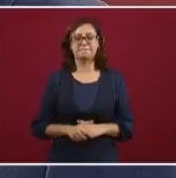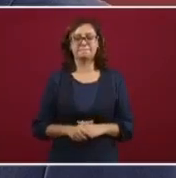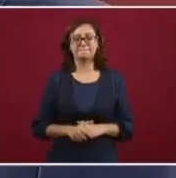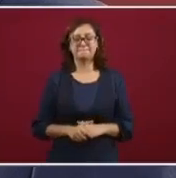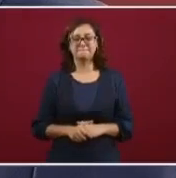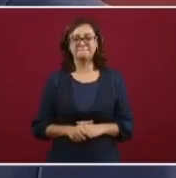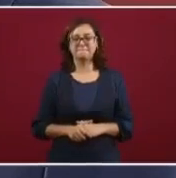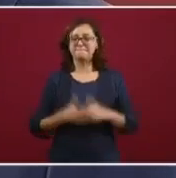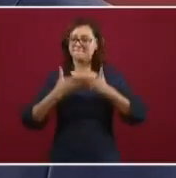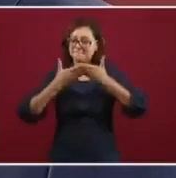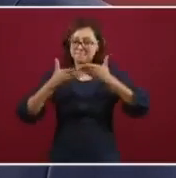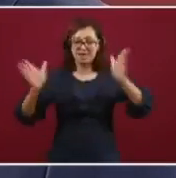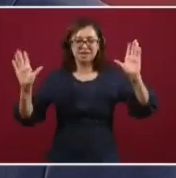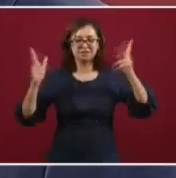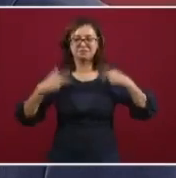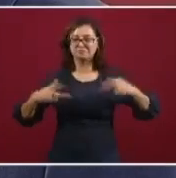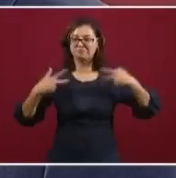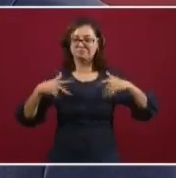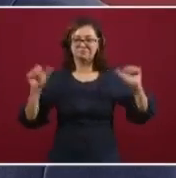y va a ser abierto al público.